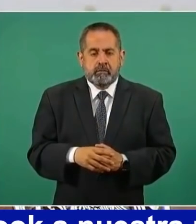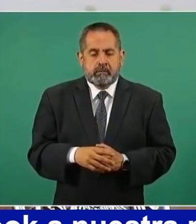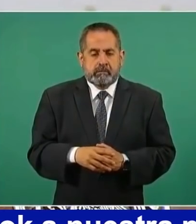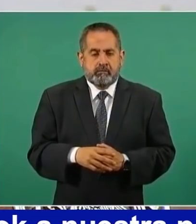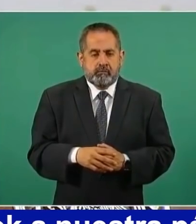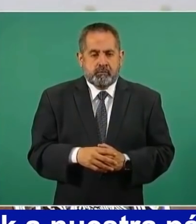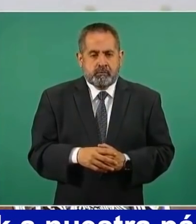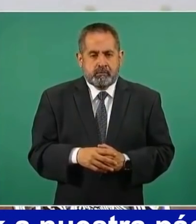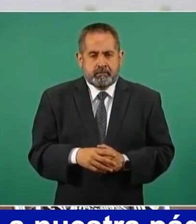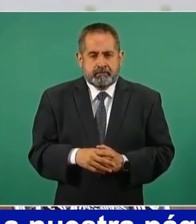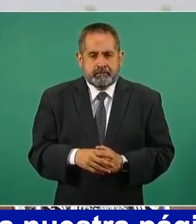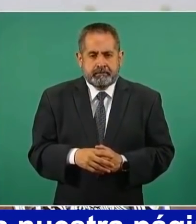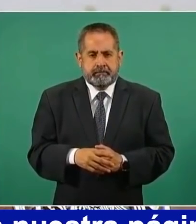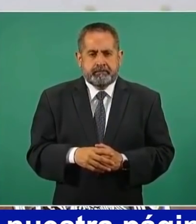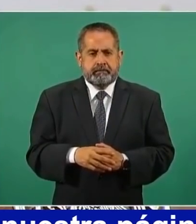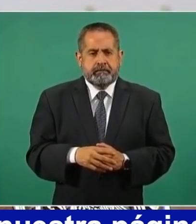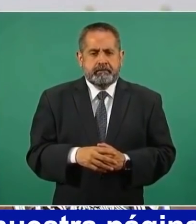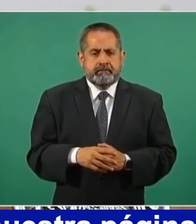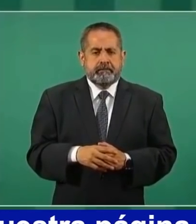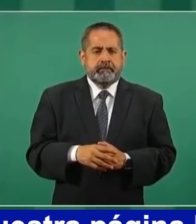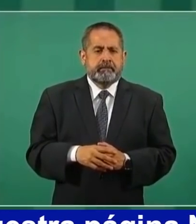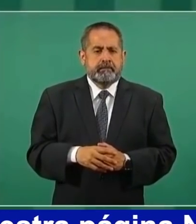no